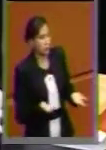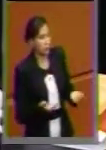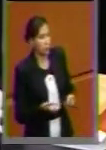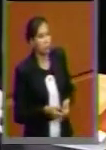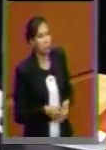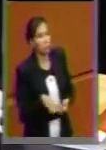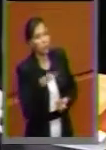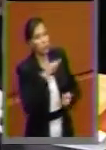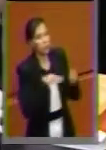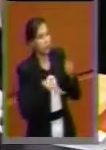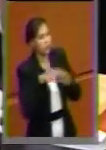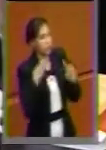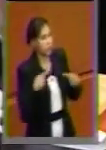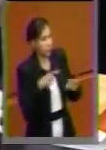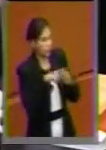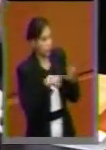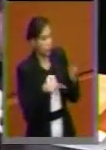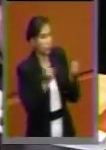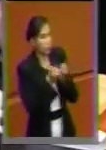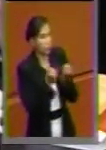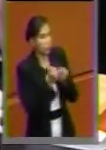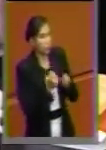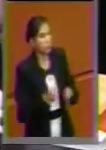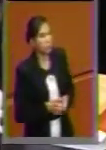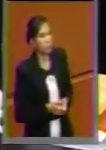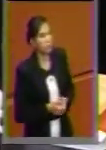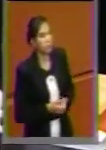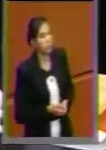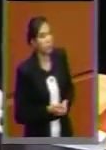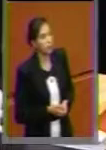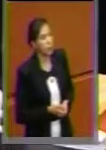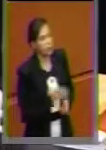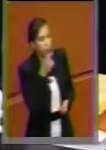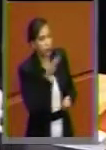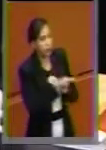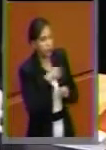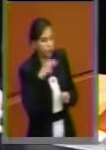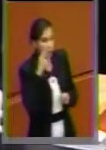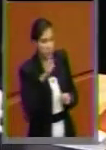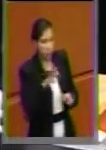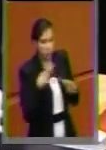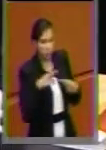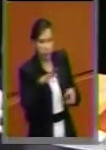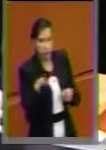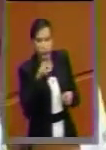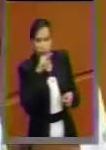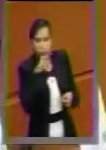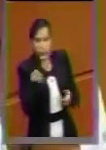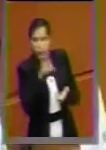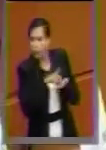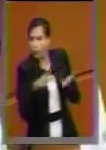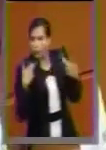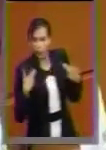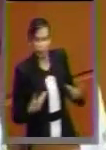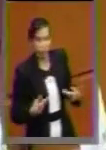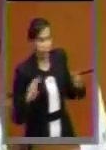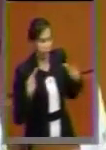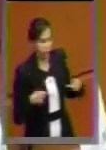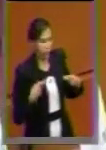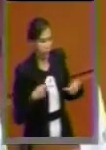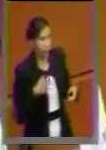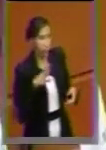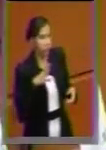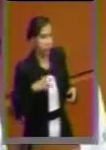pero es ese nada por favor sí porque no me da la impresión están más preocupados por los derechos humanos del